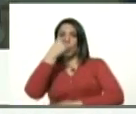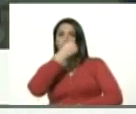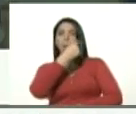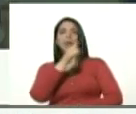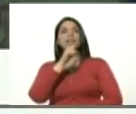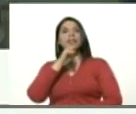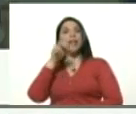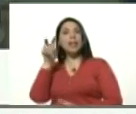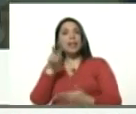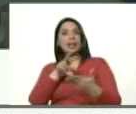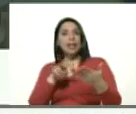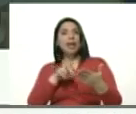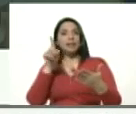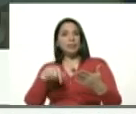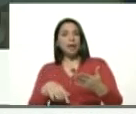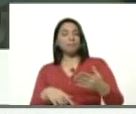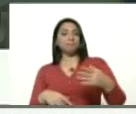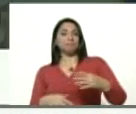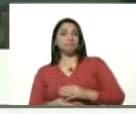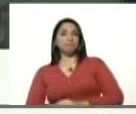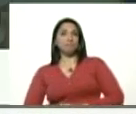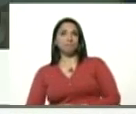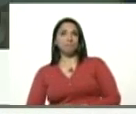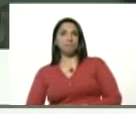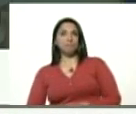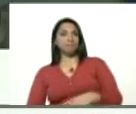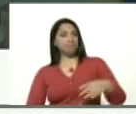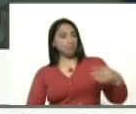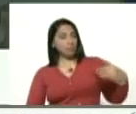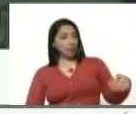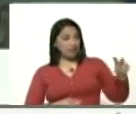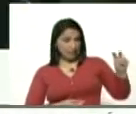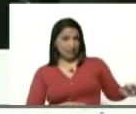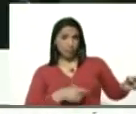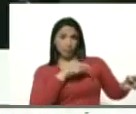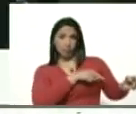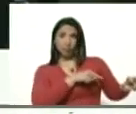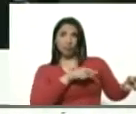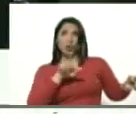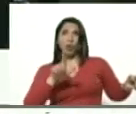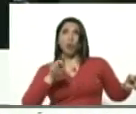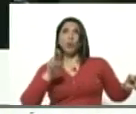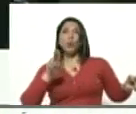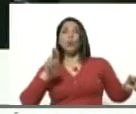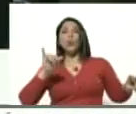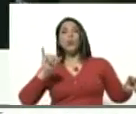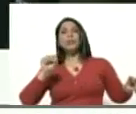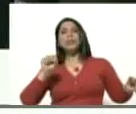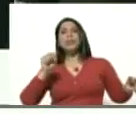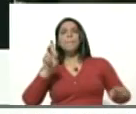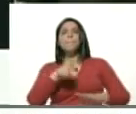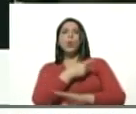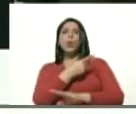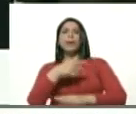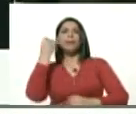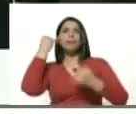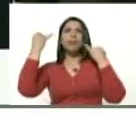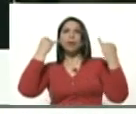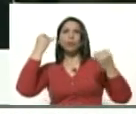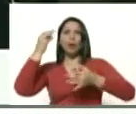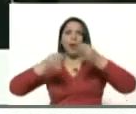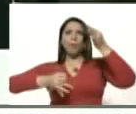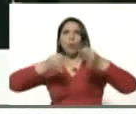lee. A mi lado derecho se encuentra Luis Brito García, poeta, intelectual, abogado,